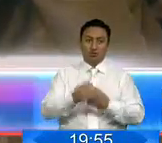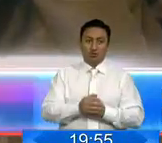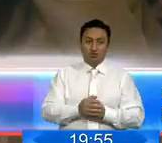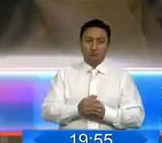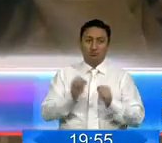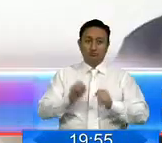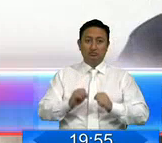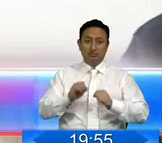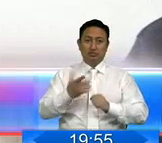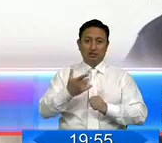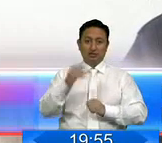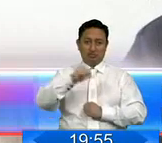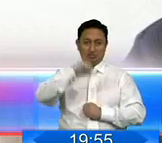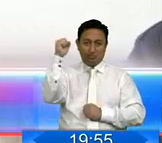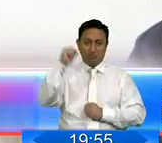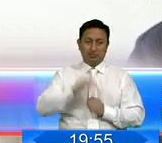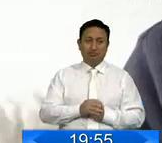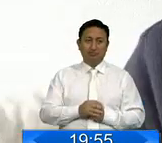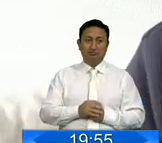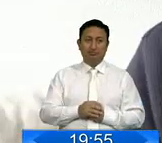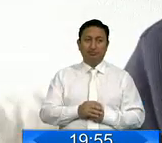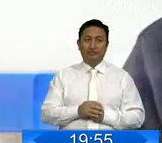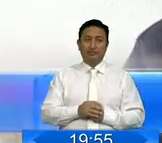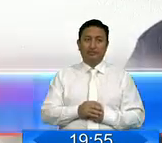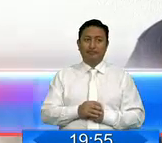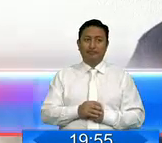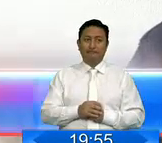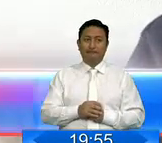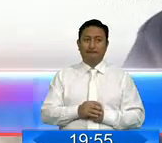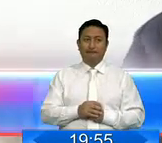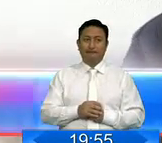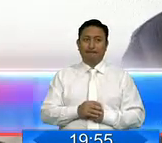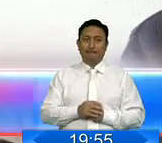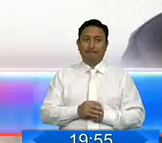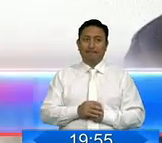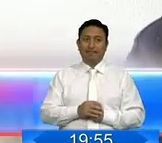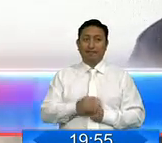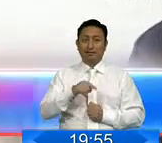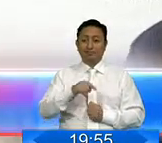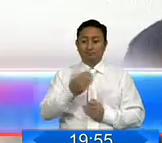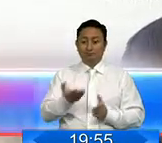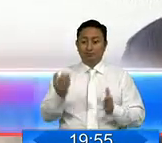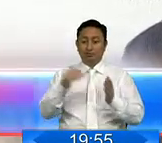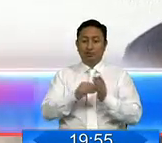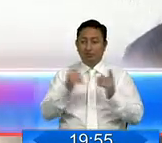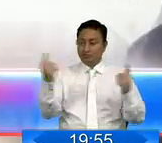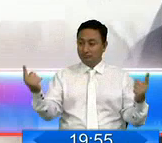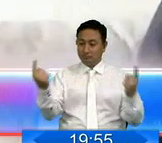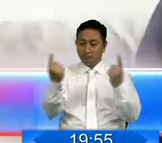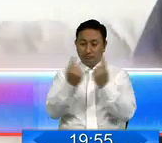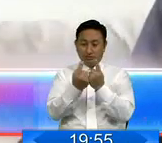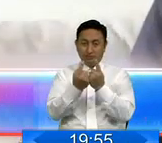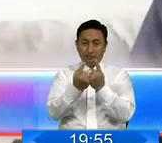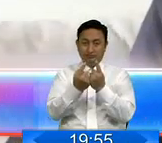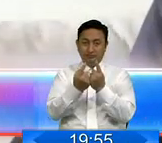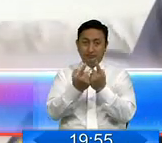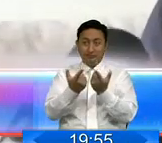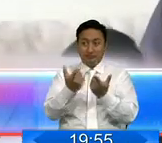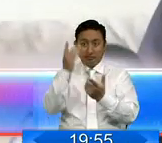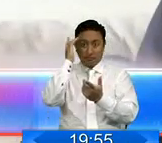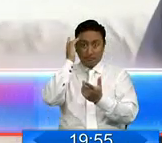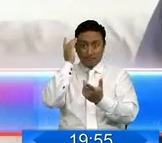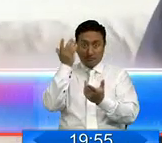resultaron airosos. Este es el único hecho en el que nuevamente aparecemos juntos, Clever Jiménez y quien habla. Eso también me